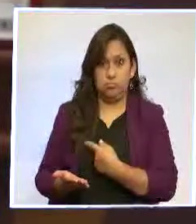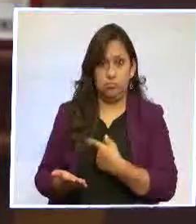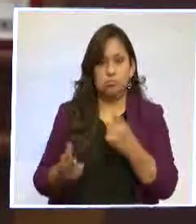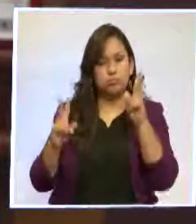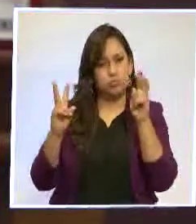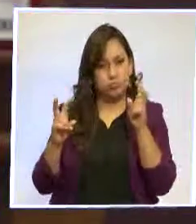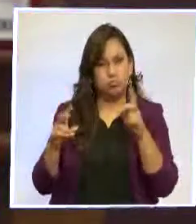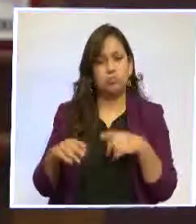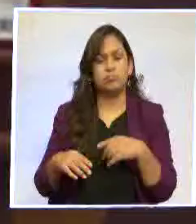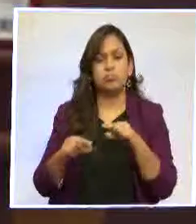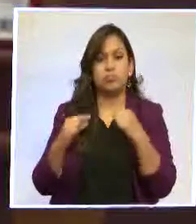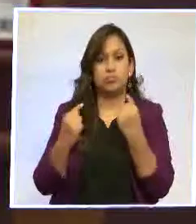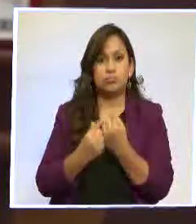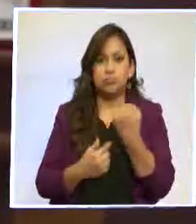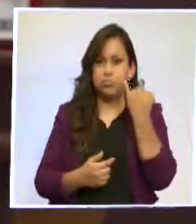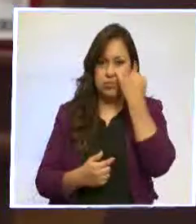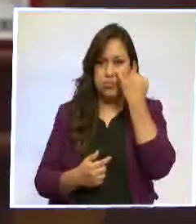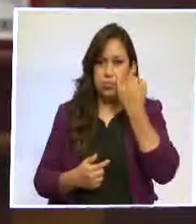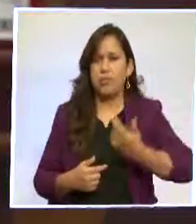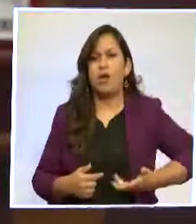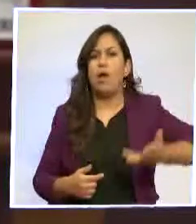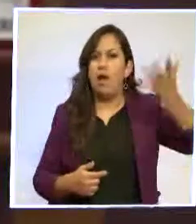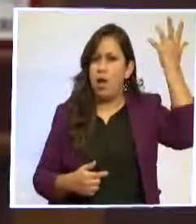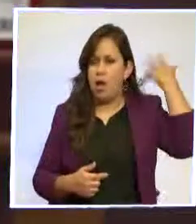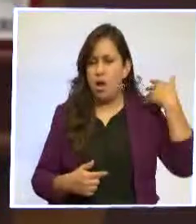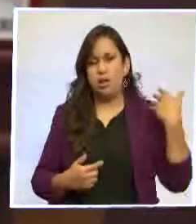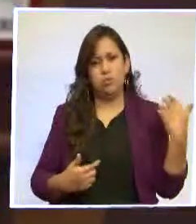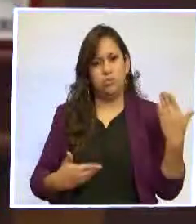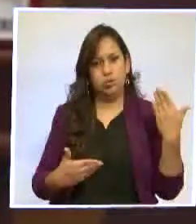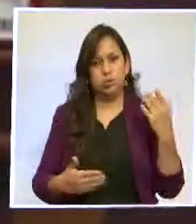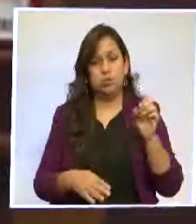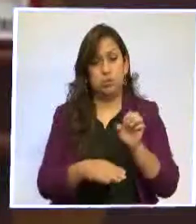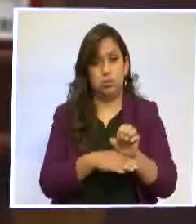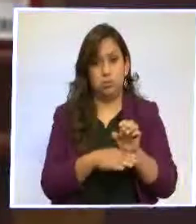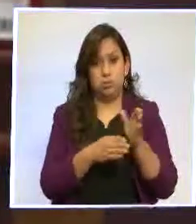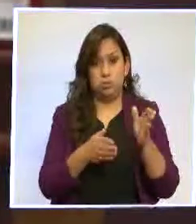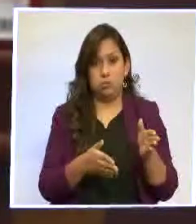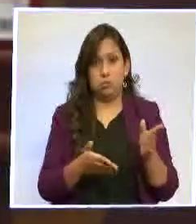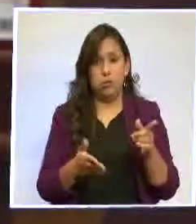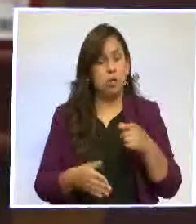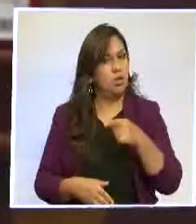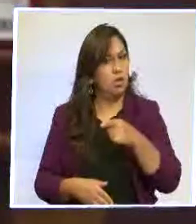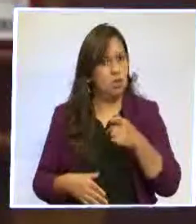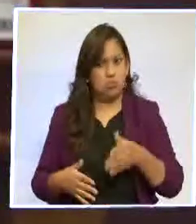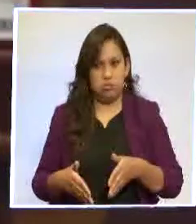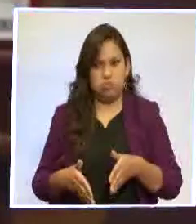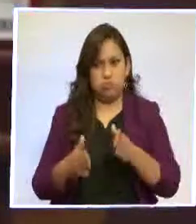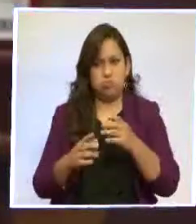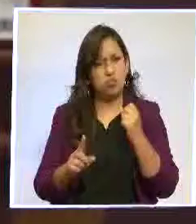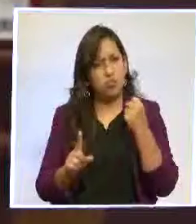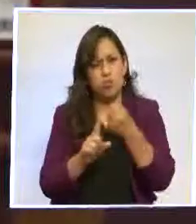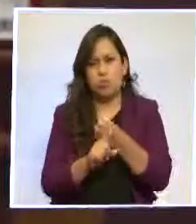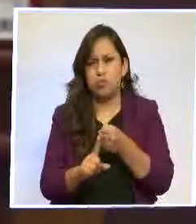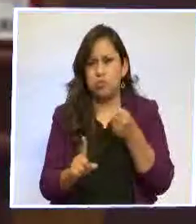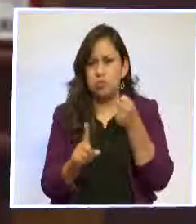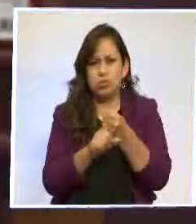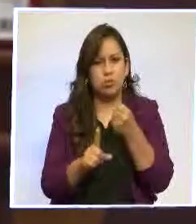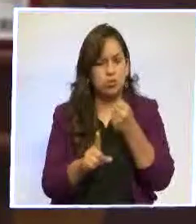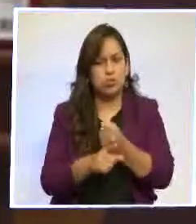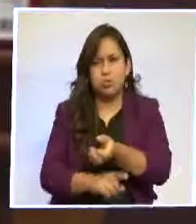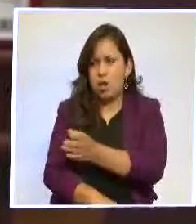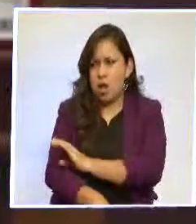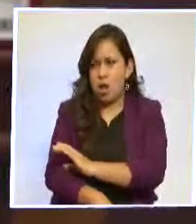Pachacútic significó muchísimo en la sociedad y en la política ecuatoriana, fundamentalmente por la canalización de la lucha